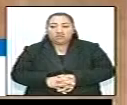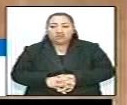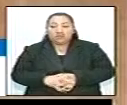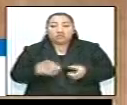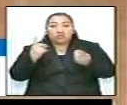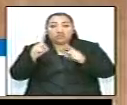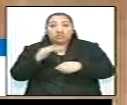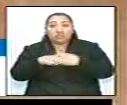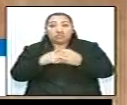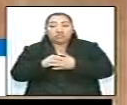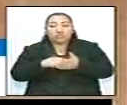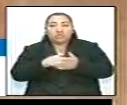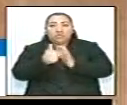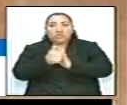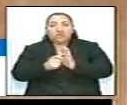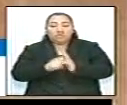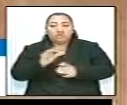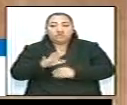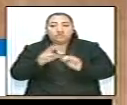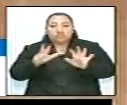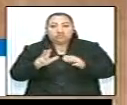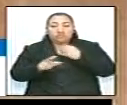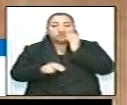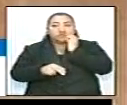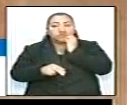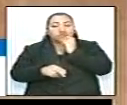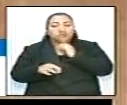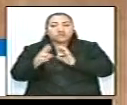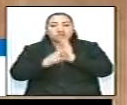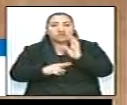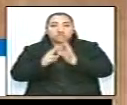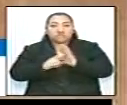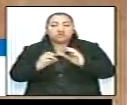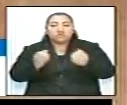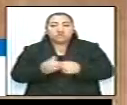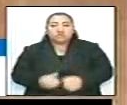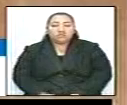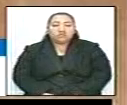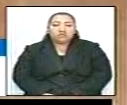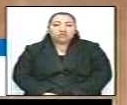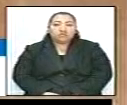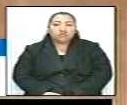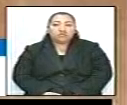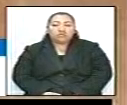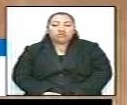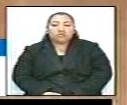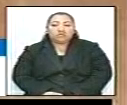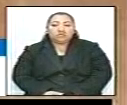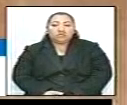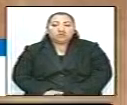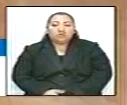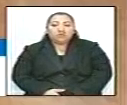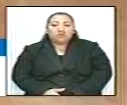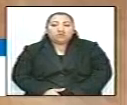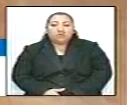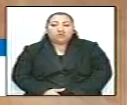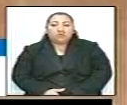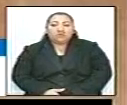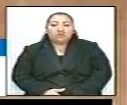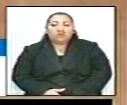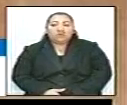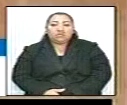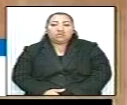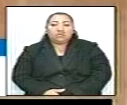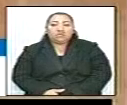lo establecido en el artículo 58, reglamento del Congreso de la República, en relación a la